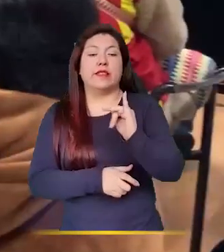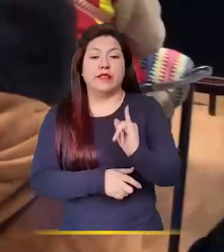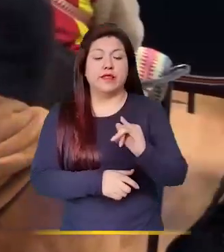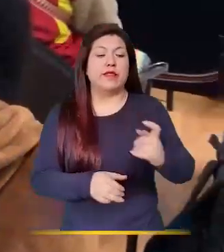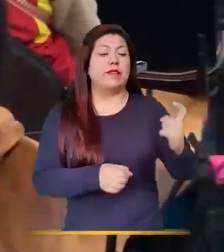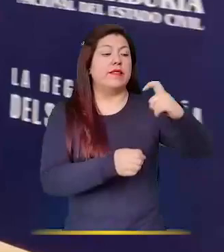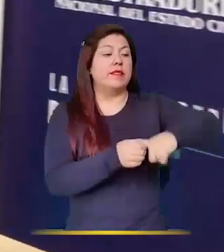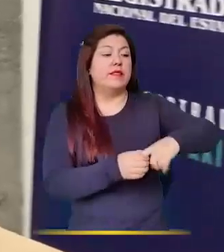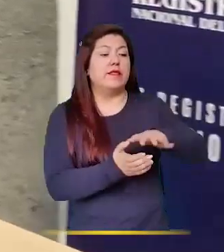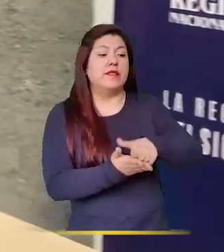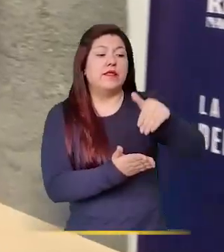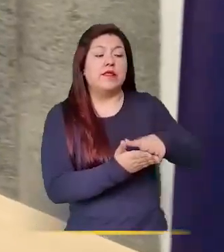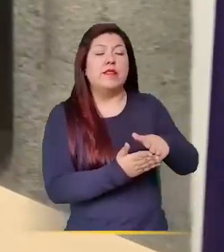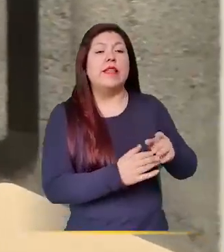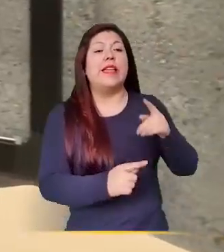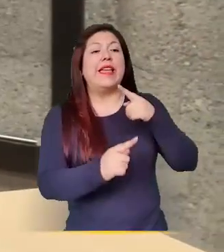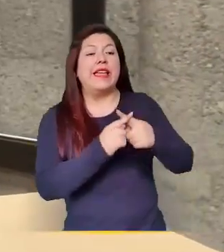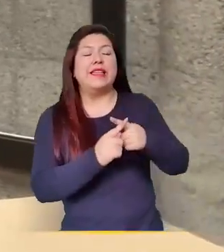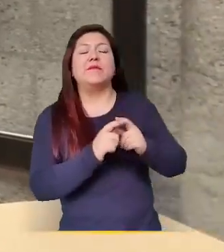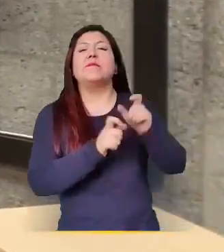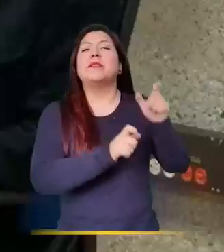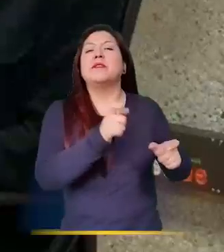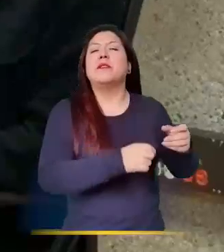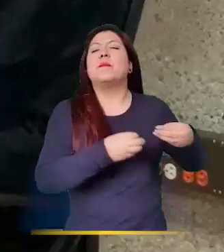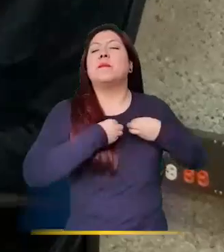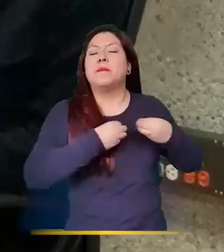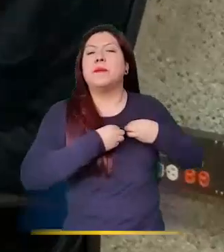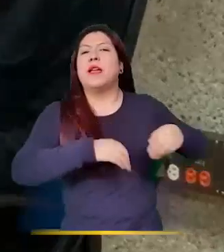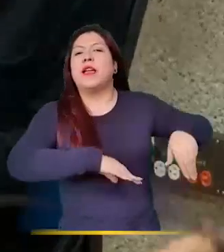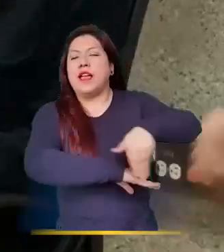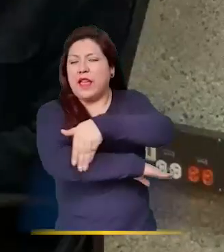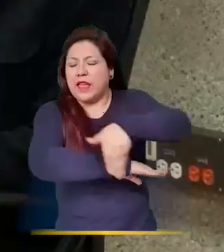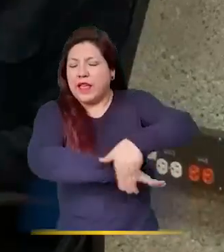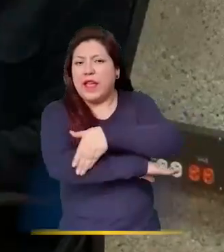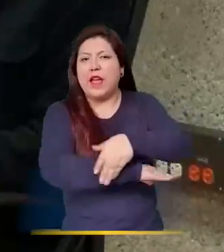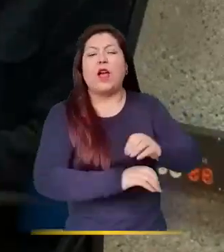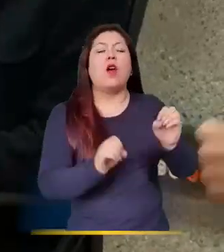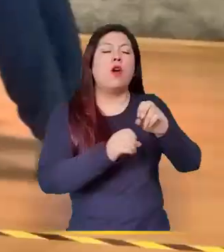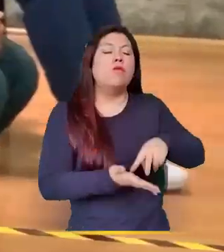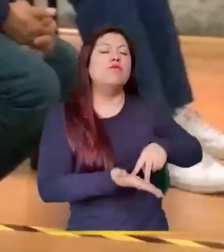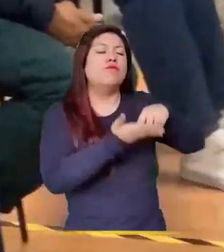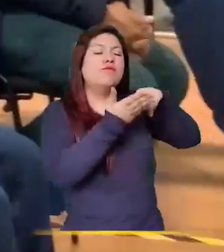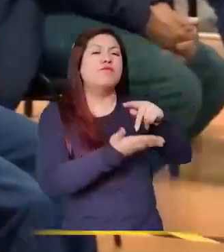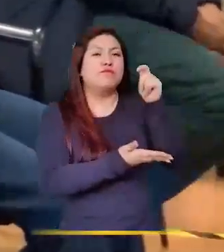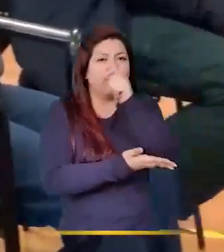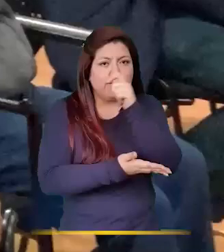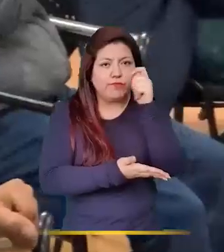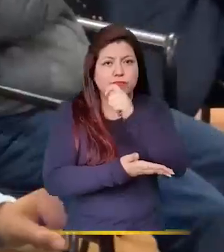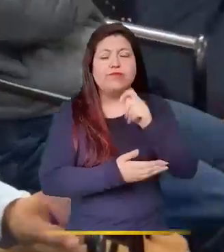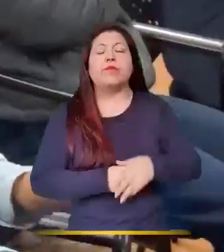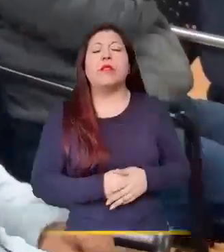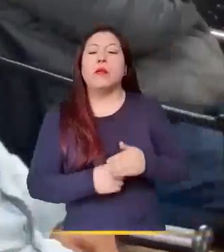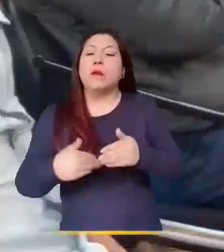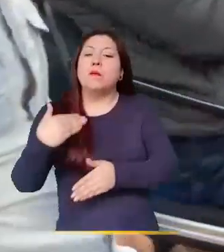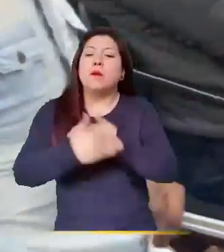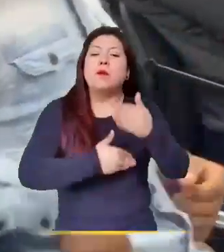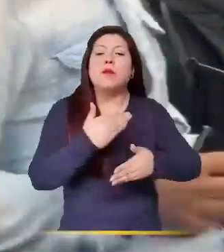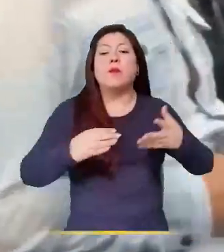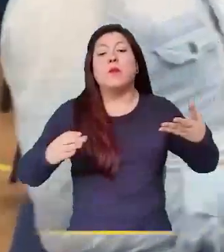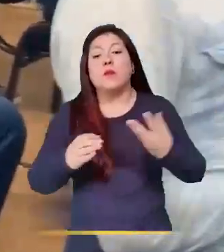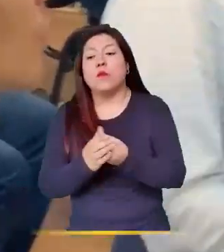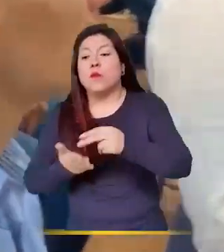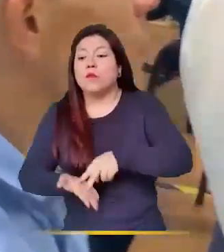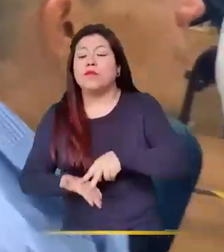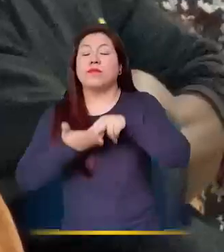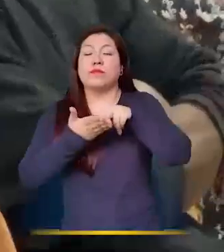de identidad y de registro civil para exhabitantes de calle y jóvenes rehabilitados en el consumo de drogas, en el marco de su proceso